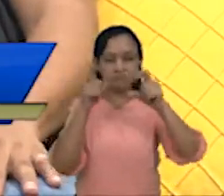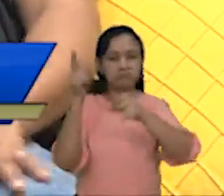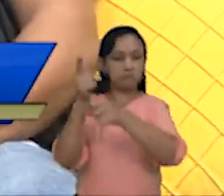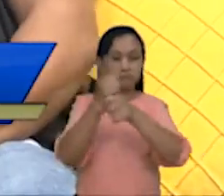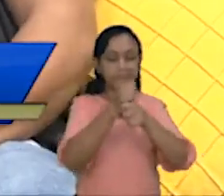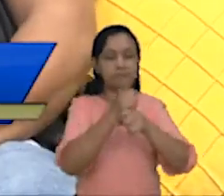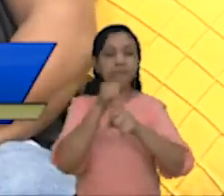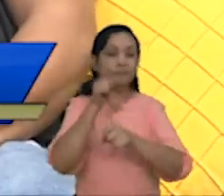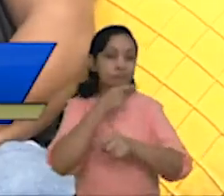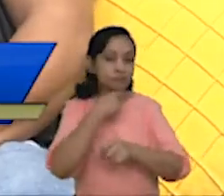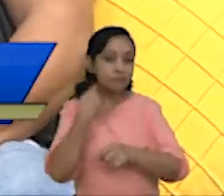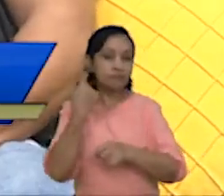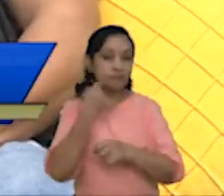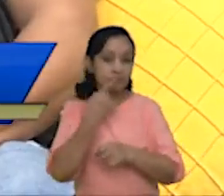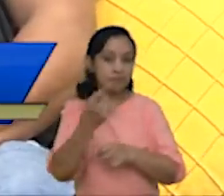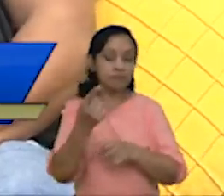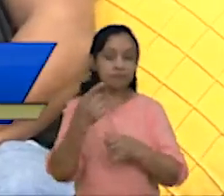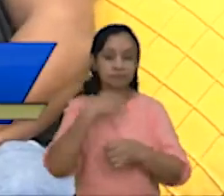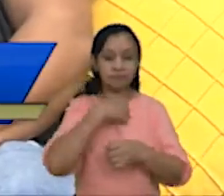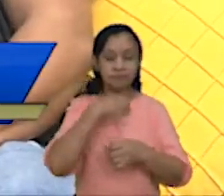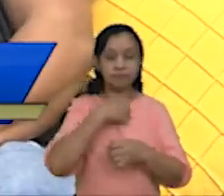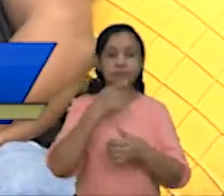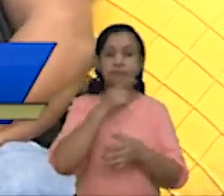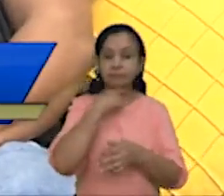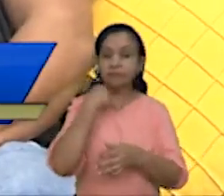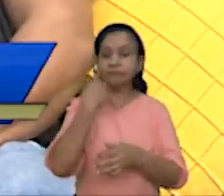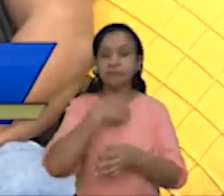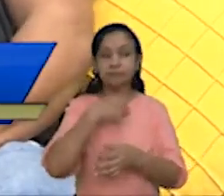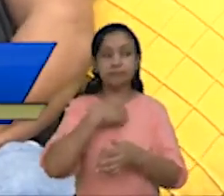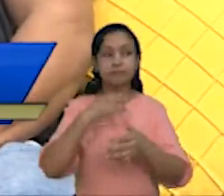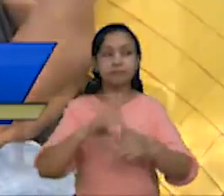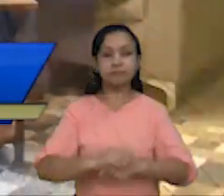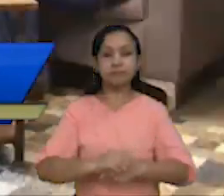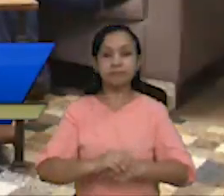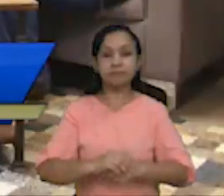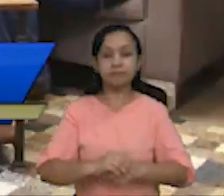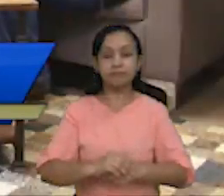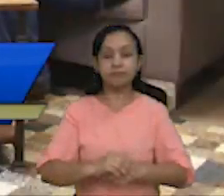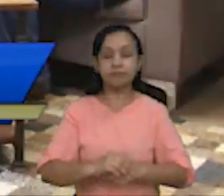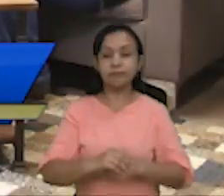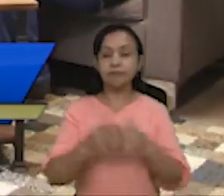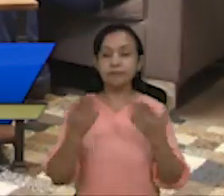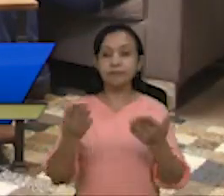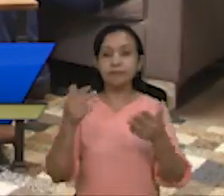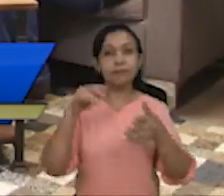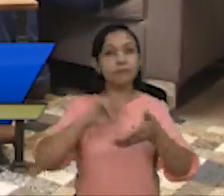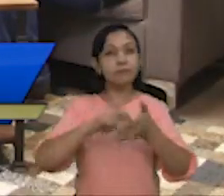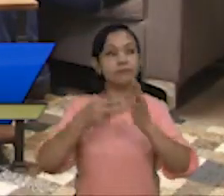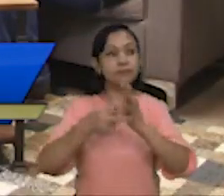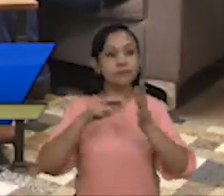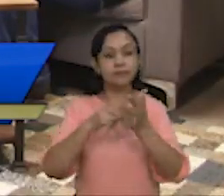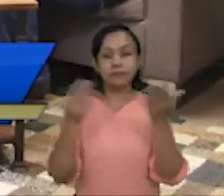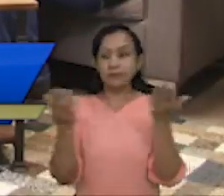para que ellos te crean. Vos mismo te has hecho esa credibilidad. Claro. Y en este sentido,